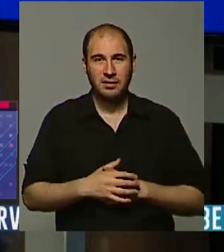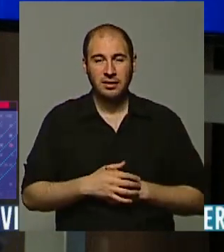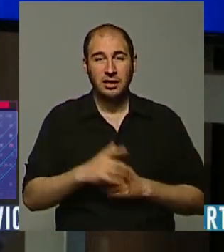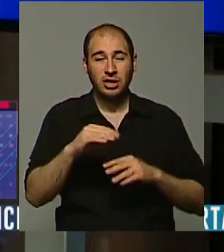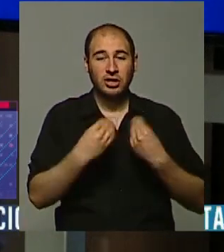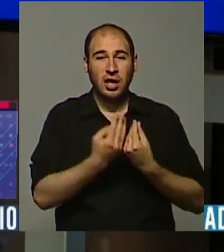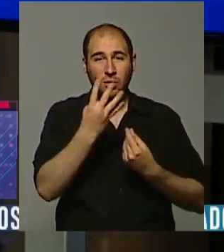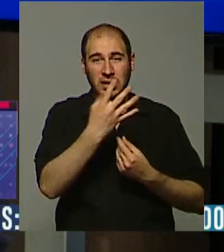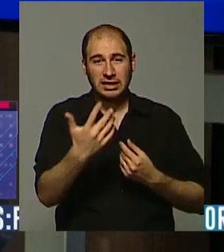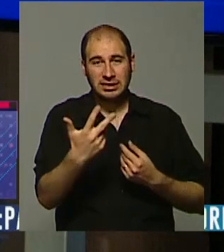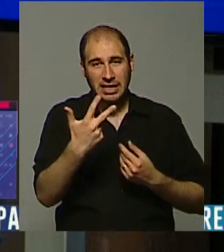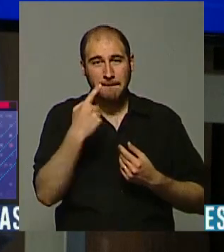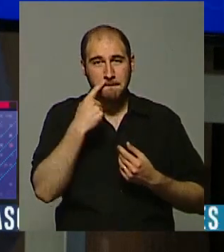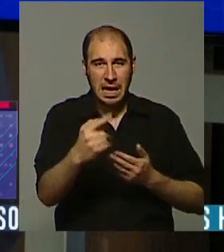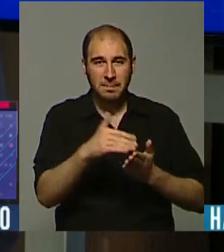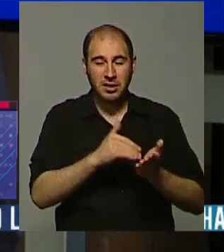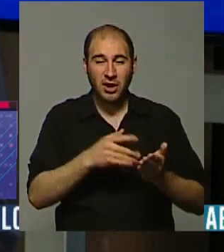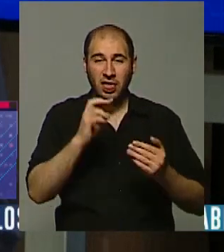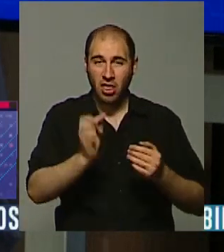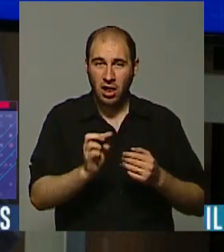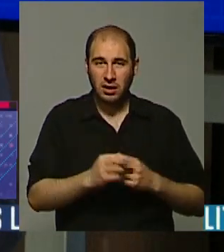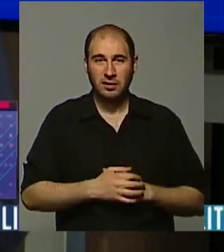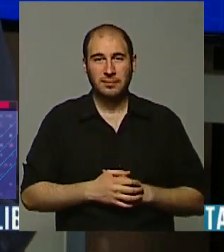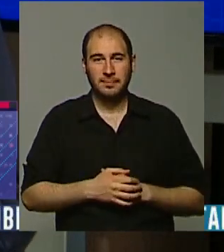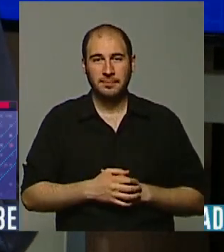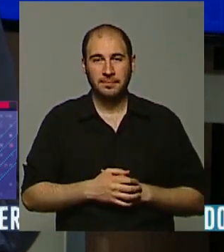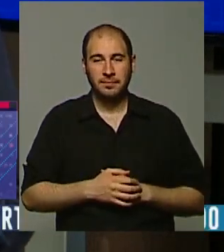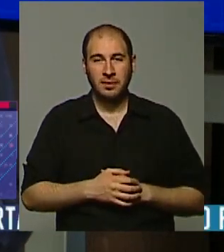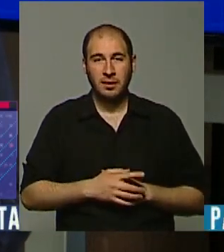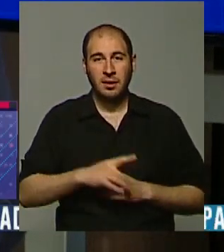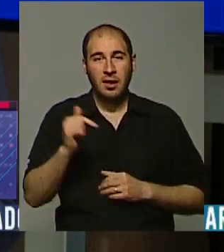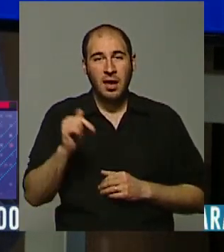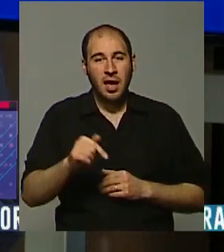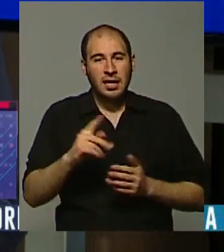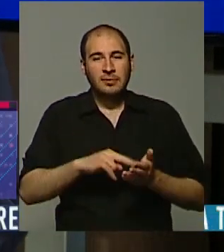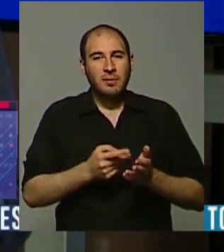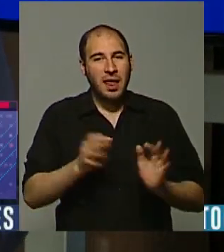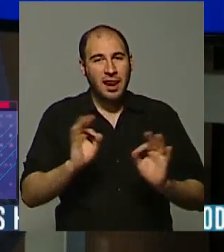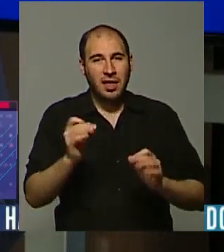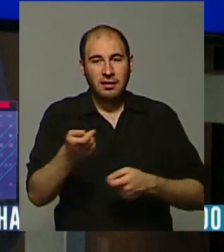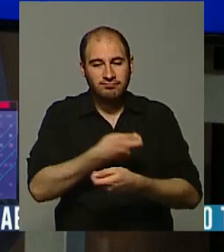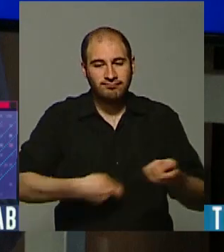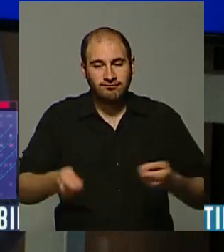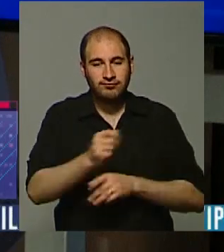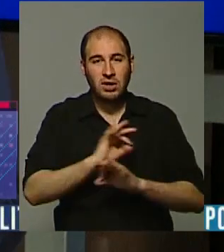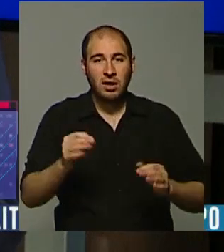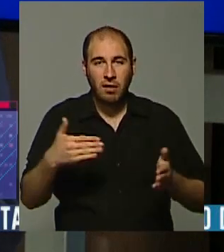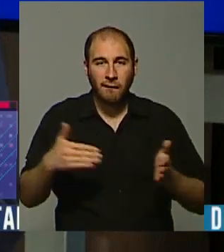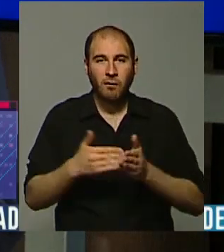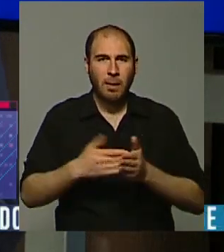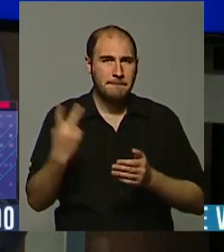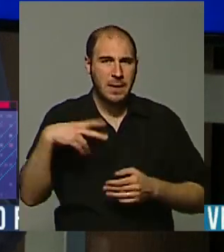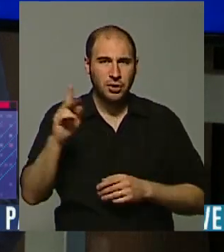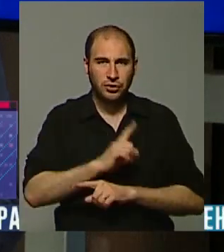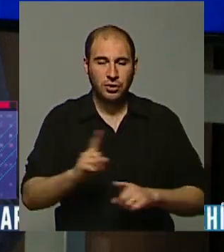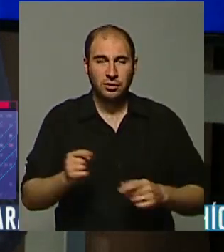los 43.000 millones, con lo cual, desde este punto de vista, no se quiso afectar al mercado cambiario con un cepo mucho más duro,